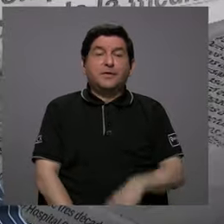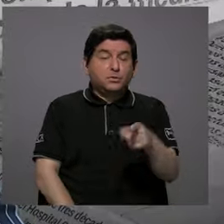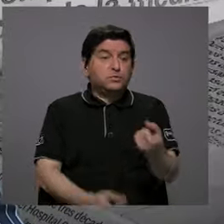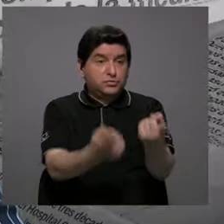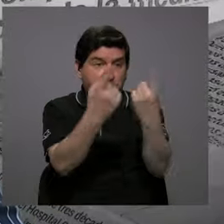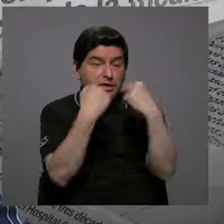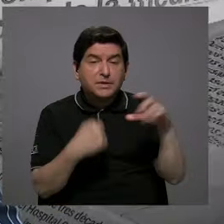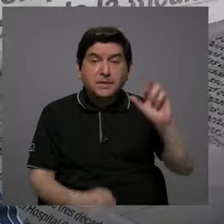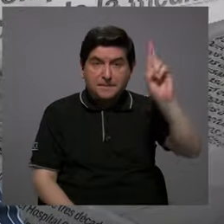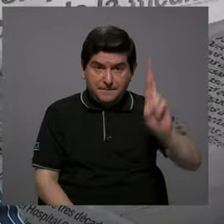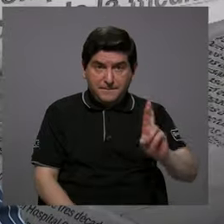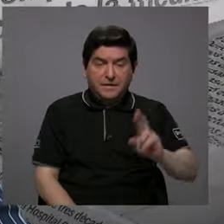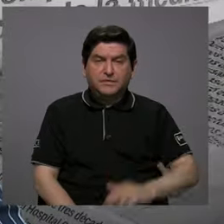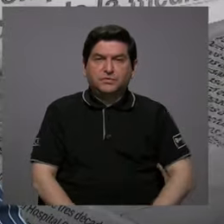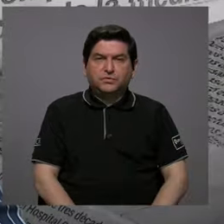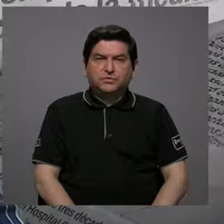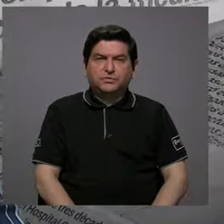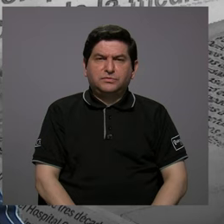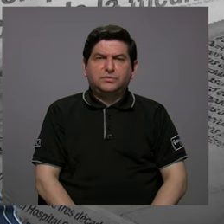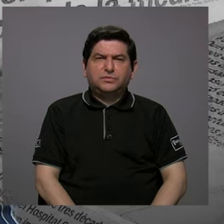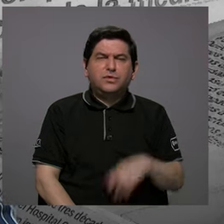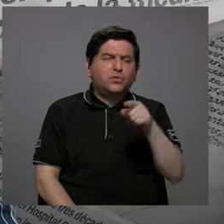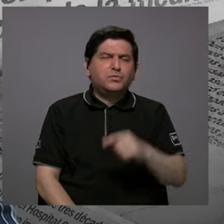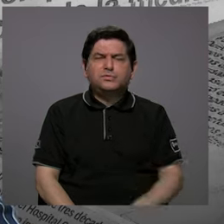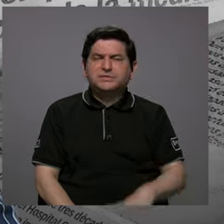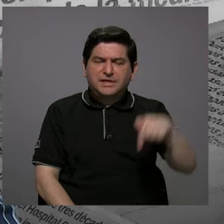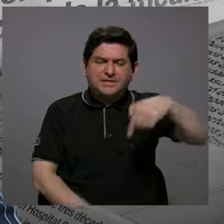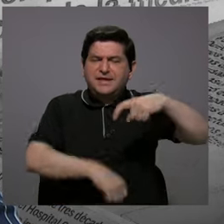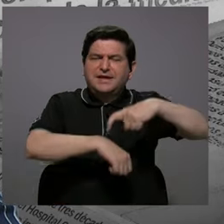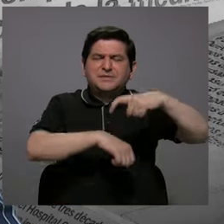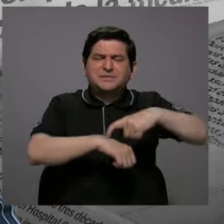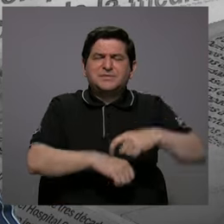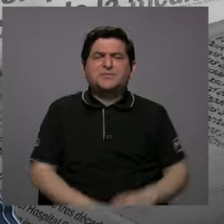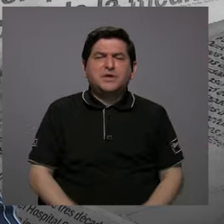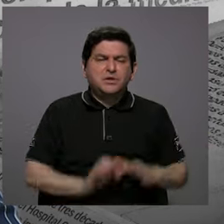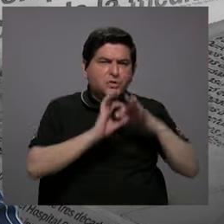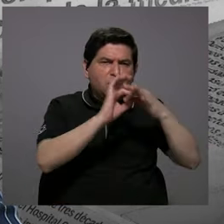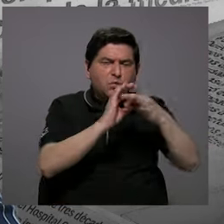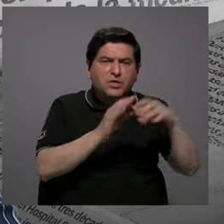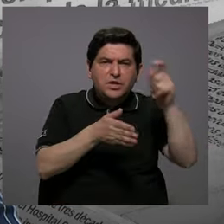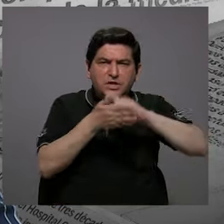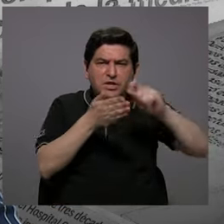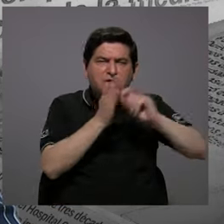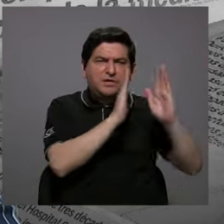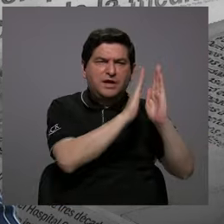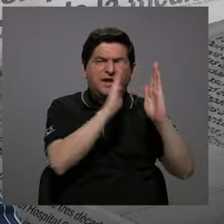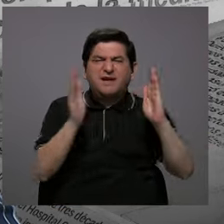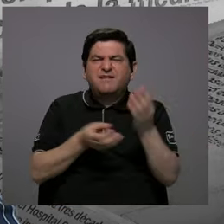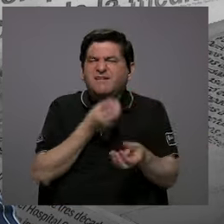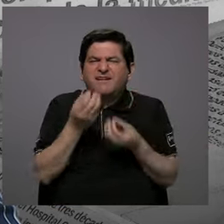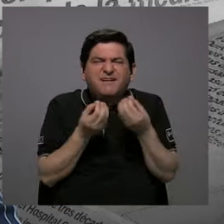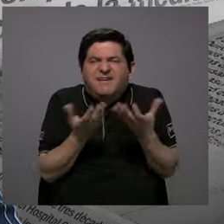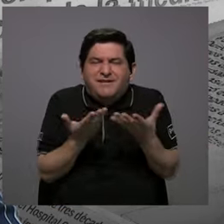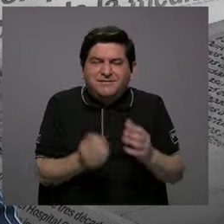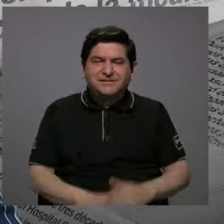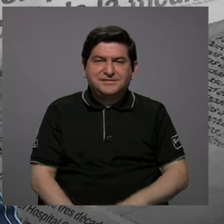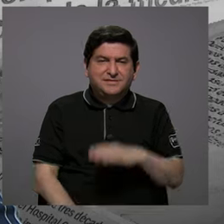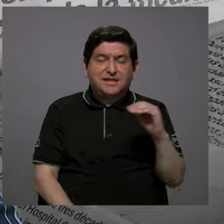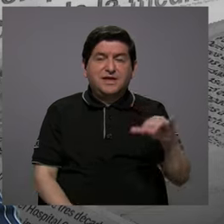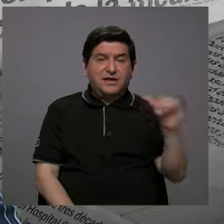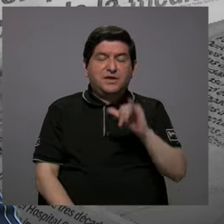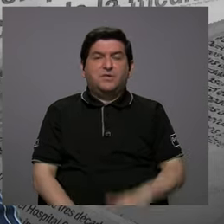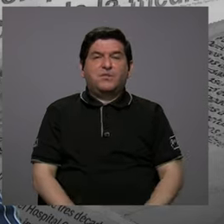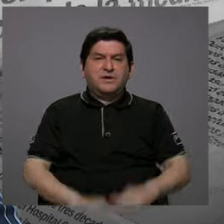vino aquí a Costa Rica Y qué es lo que está realizando en este momento en conjunto con la escuela de bibliotecología y la